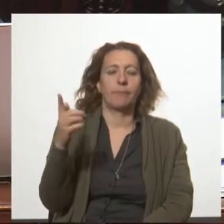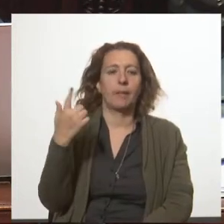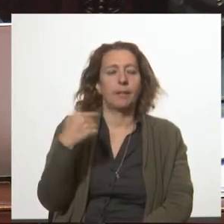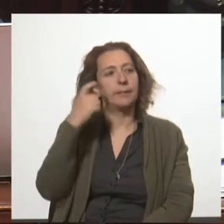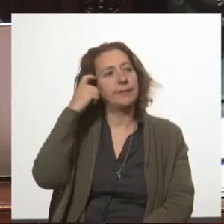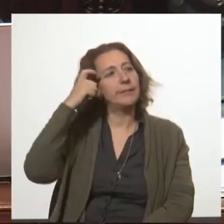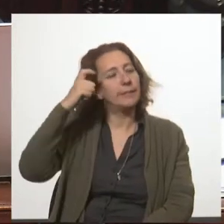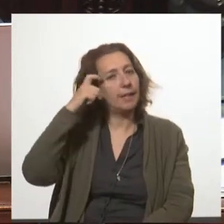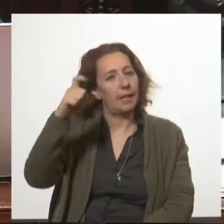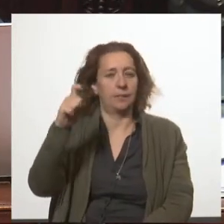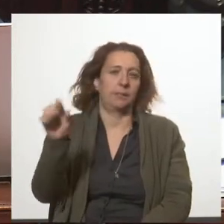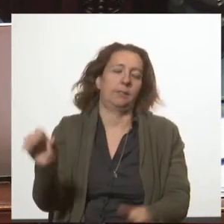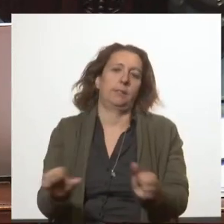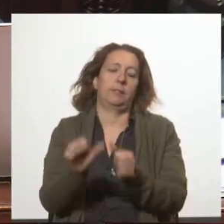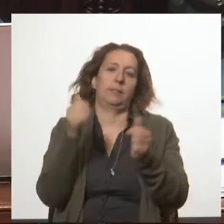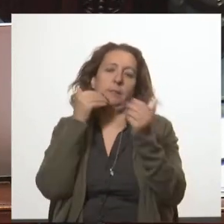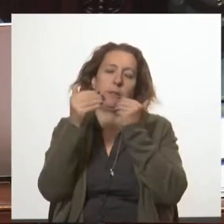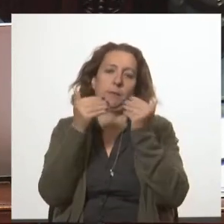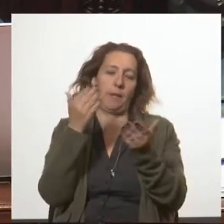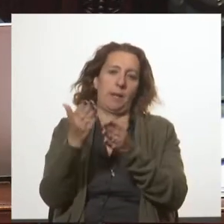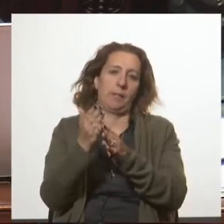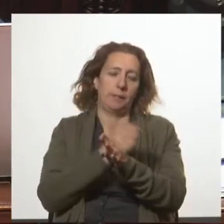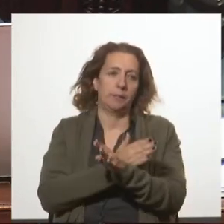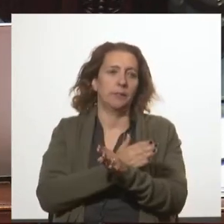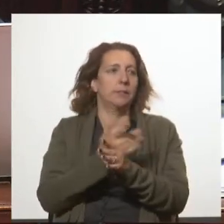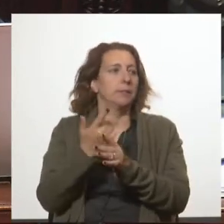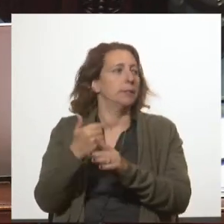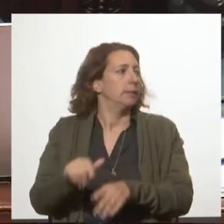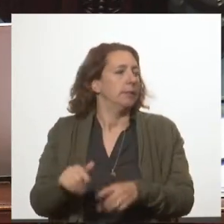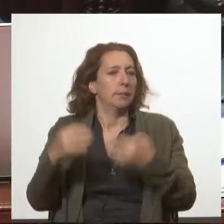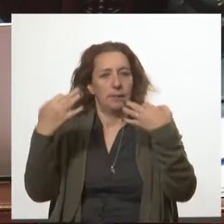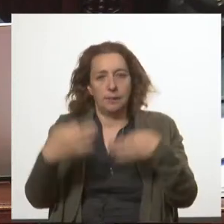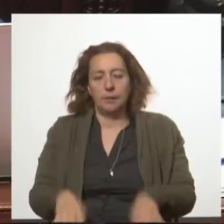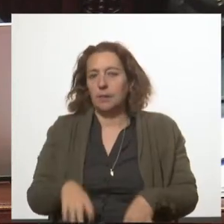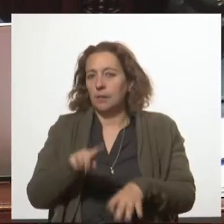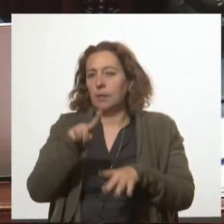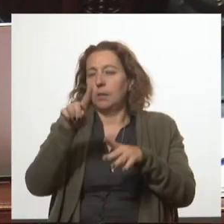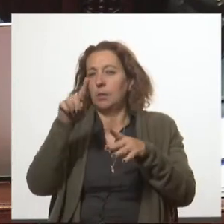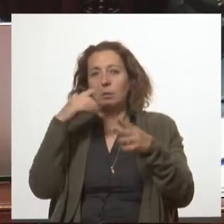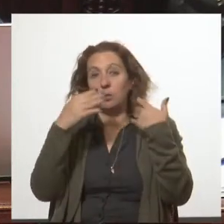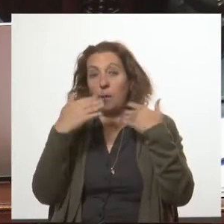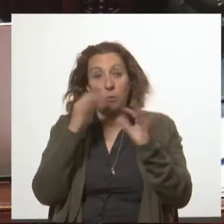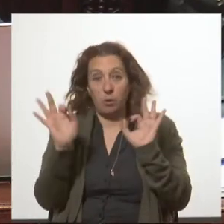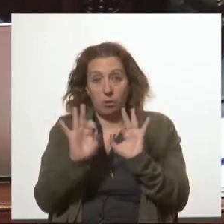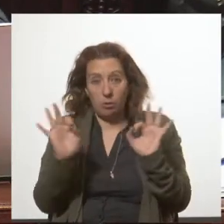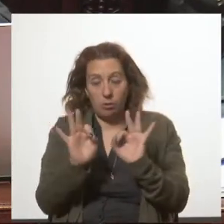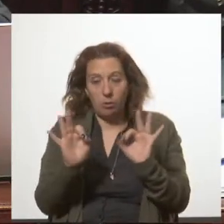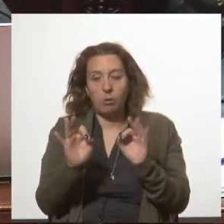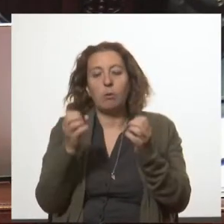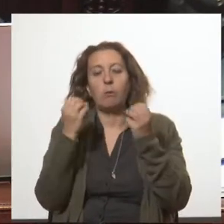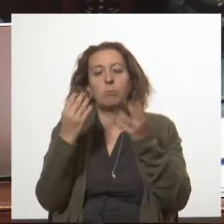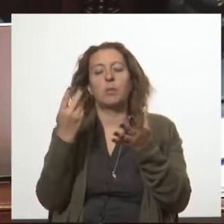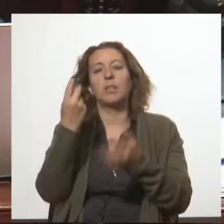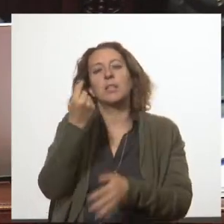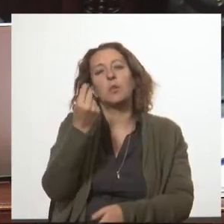proyecciones que se hablaban es más seguramente no se hallan ni siquiera pagado porque estos precios están contenidos dentro